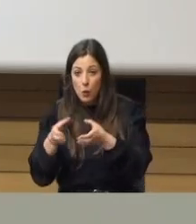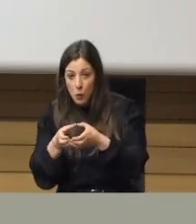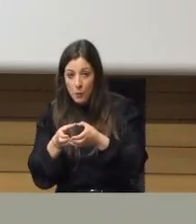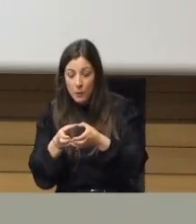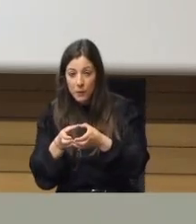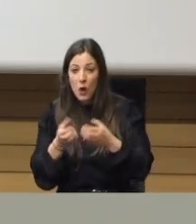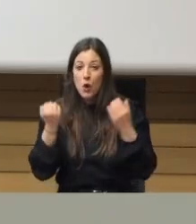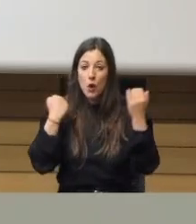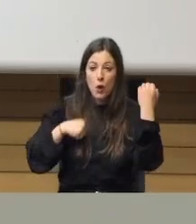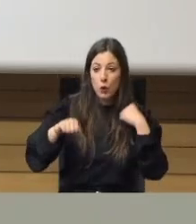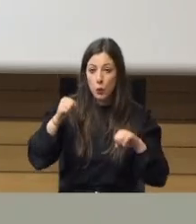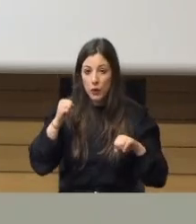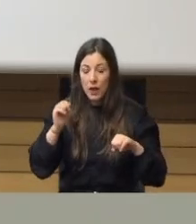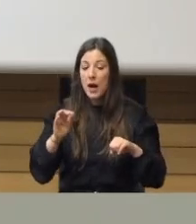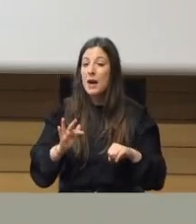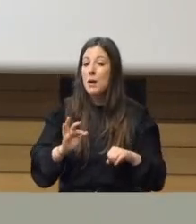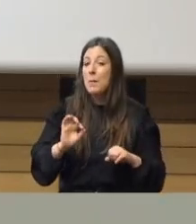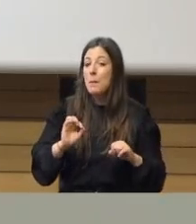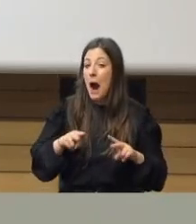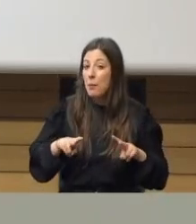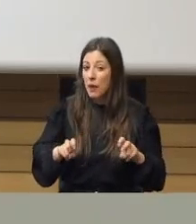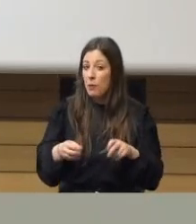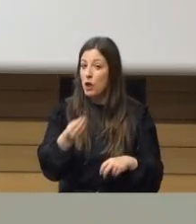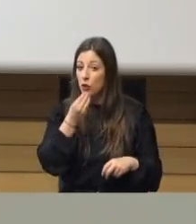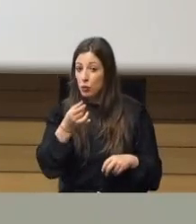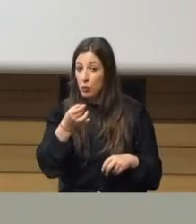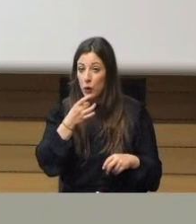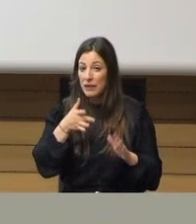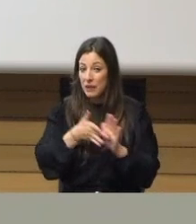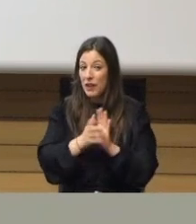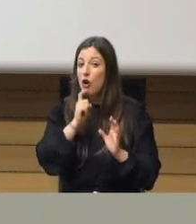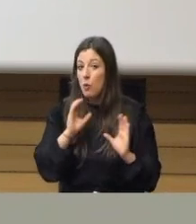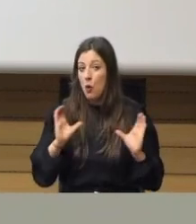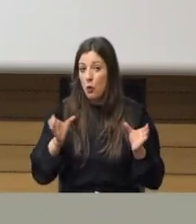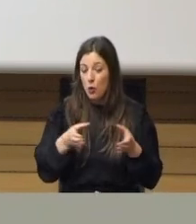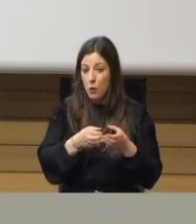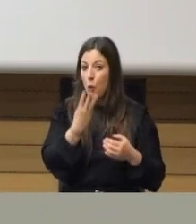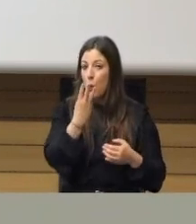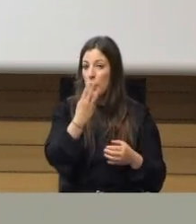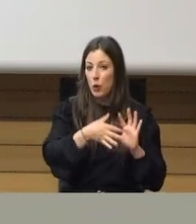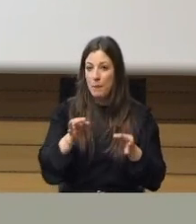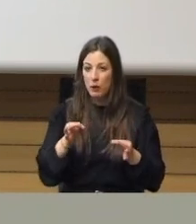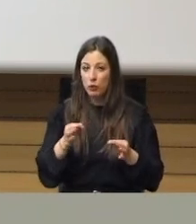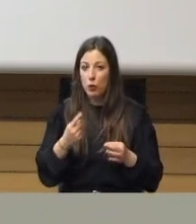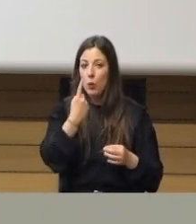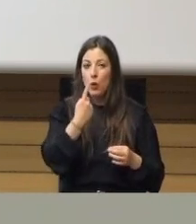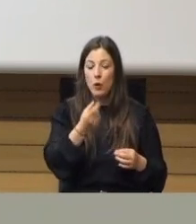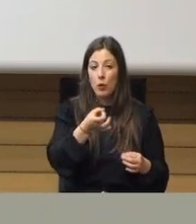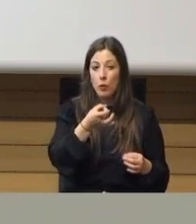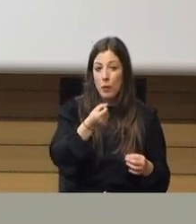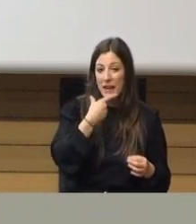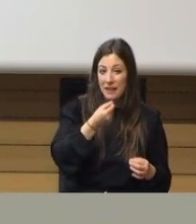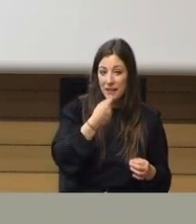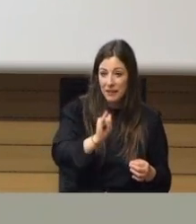conducta. Normalmente los primeros consumos son grupales. No, vais 4 amigos, si uno lleva éxtasis, si no consumís los 3, seguramente